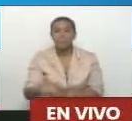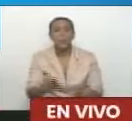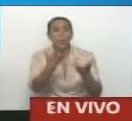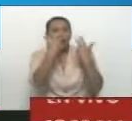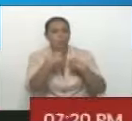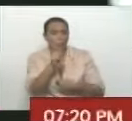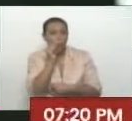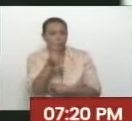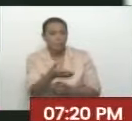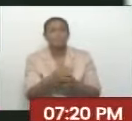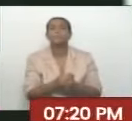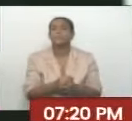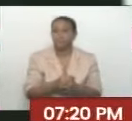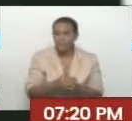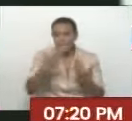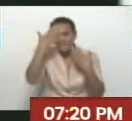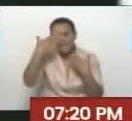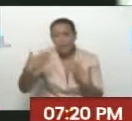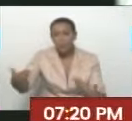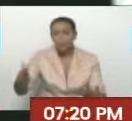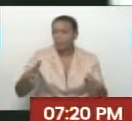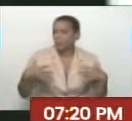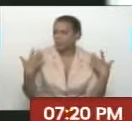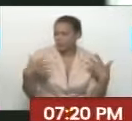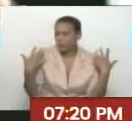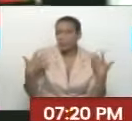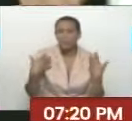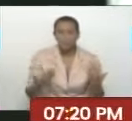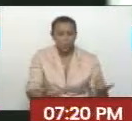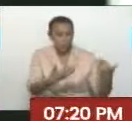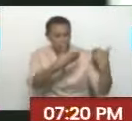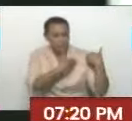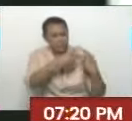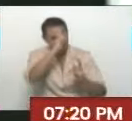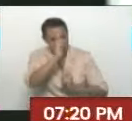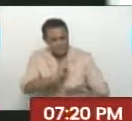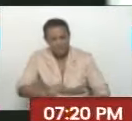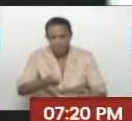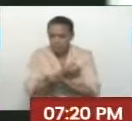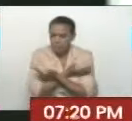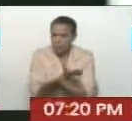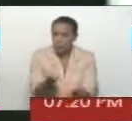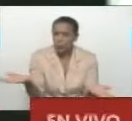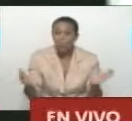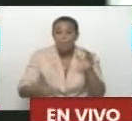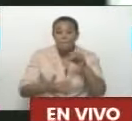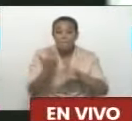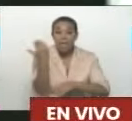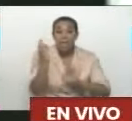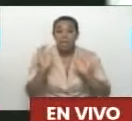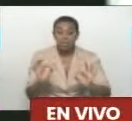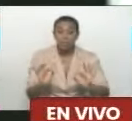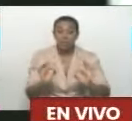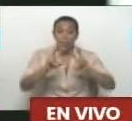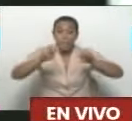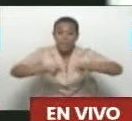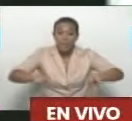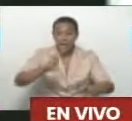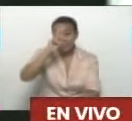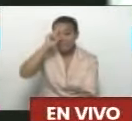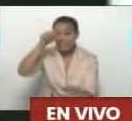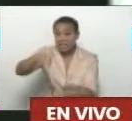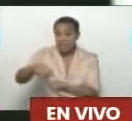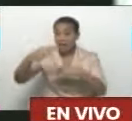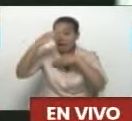Cuéntamelo. Saludos, presidente. Bueno, contento de poder estar, de servirle al pueblo, de establecer allí un método, presidente, que permita la atención